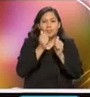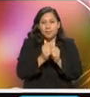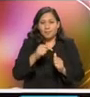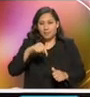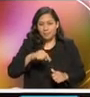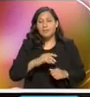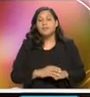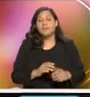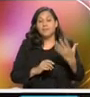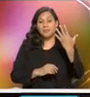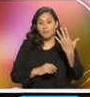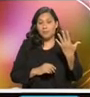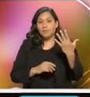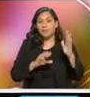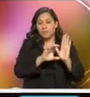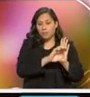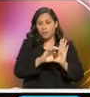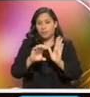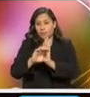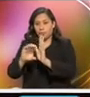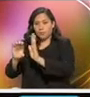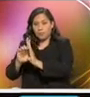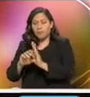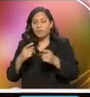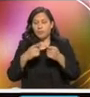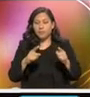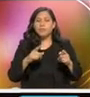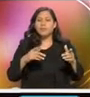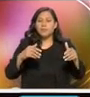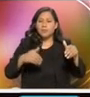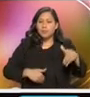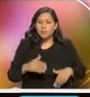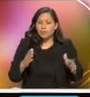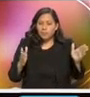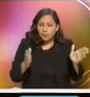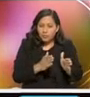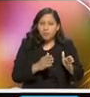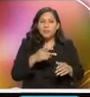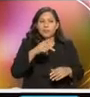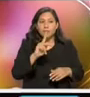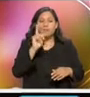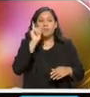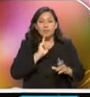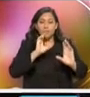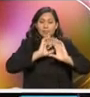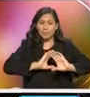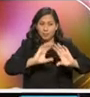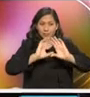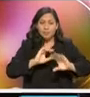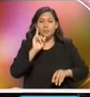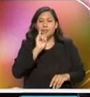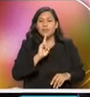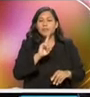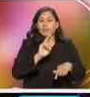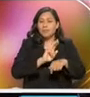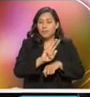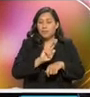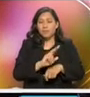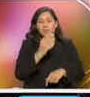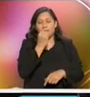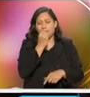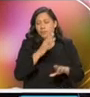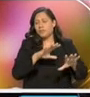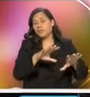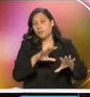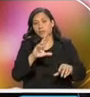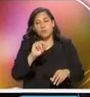Entonces son 5 espacios diferentes, es como microteatro, okay, pero también hay alguien que está cantando, una mujer espectacular venezolana.